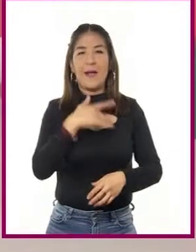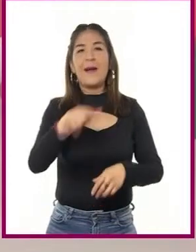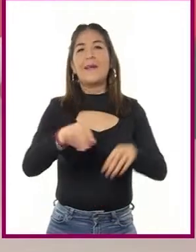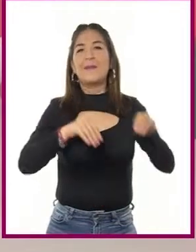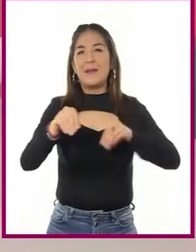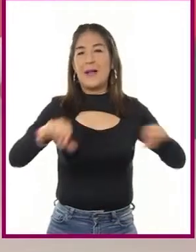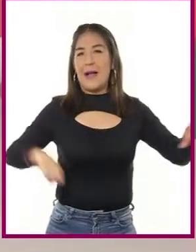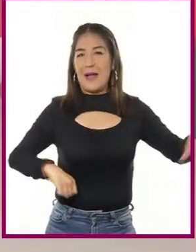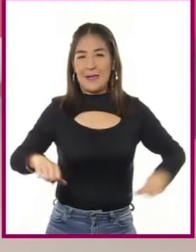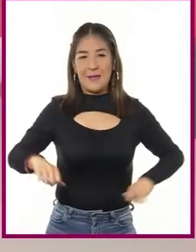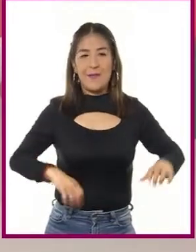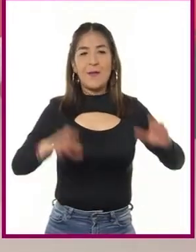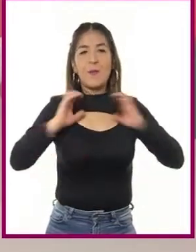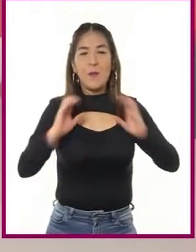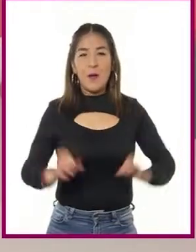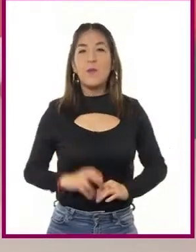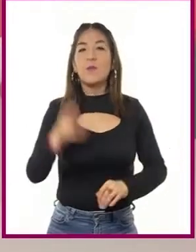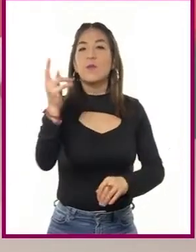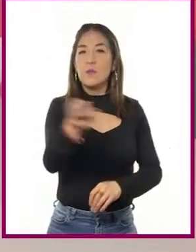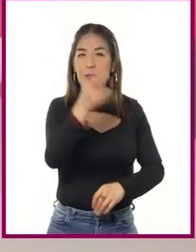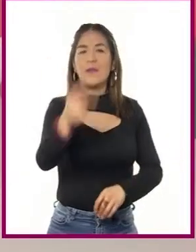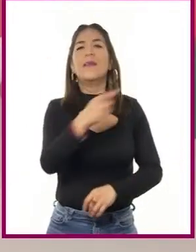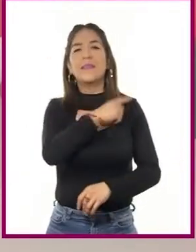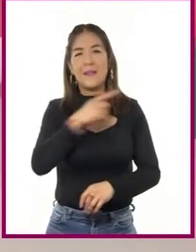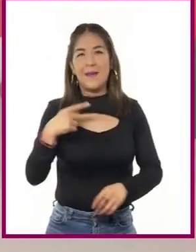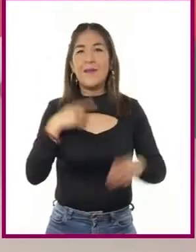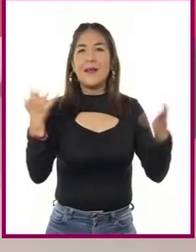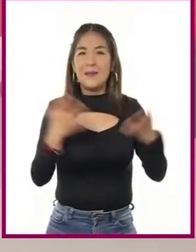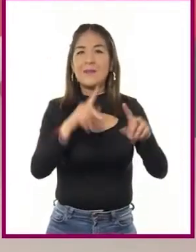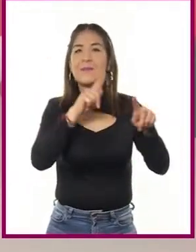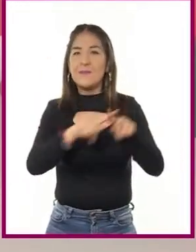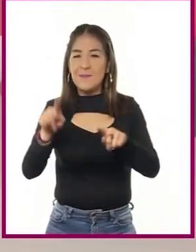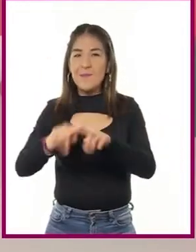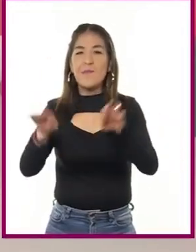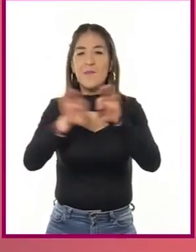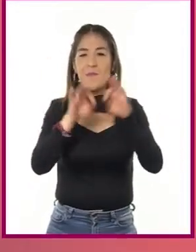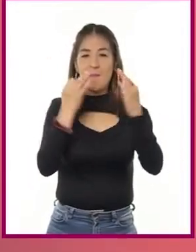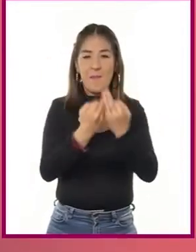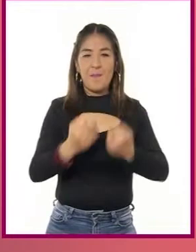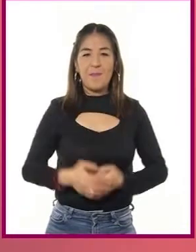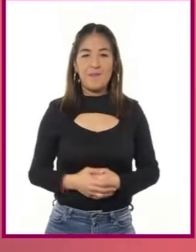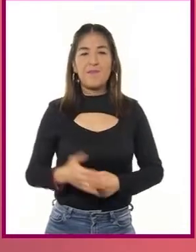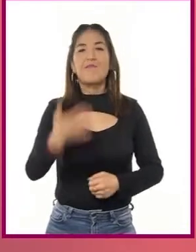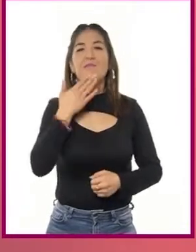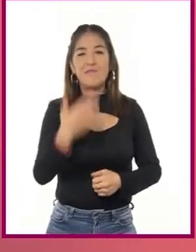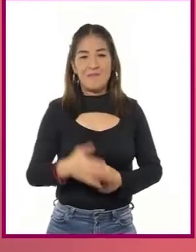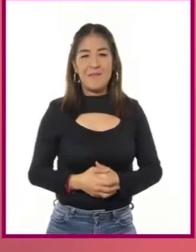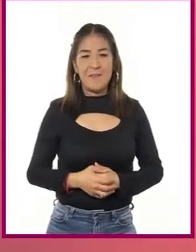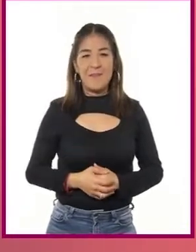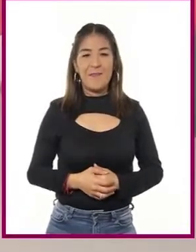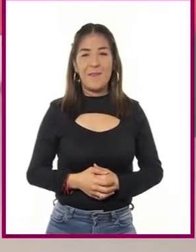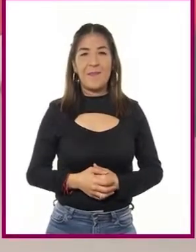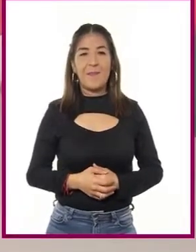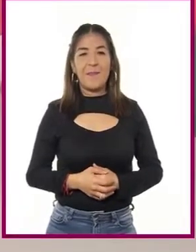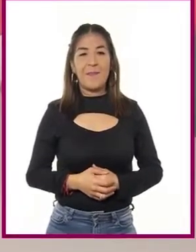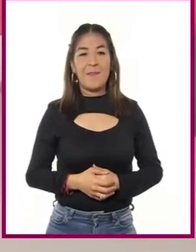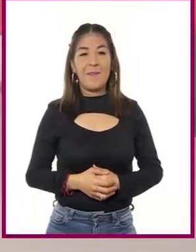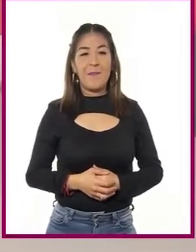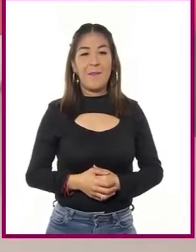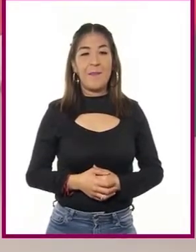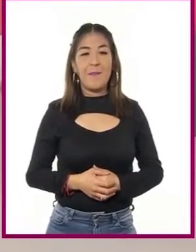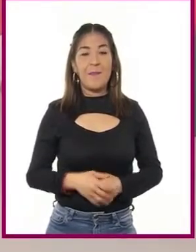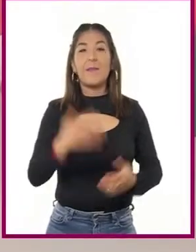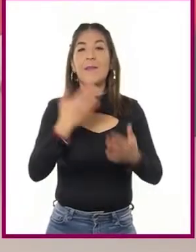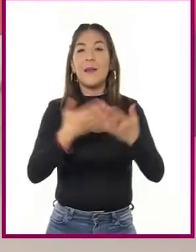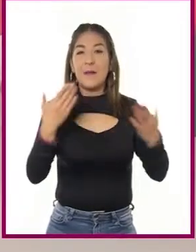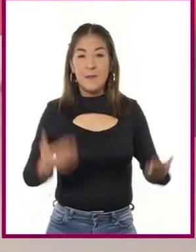actividad física. Y ustedes en casa, inténtenlo de diferentes maneras. ¡Me parece muy bien! Y